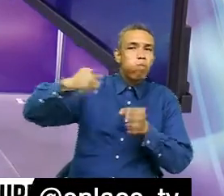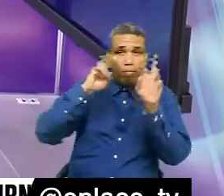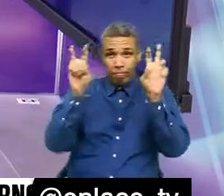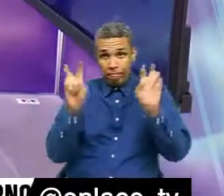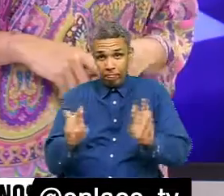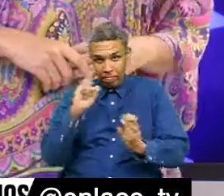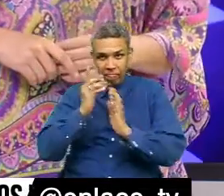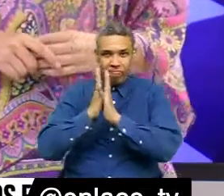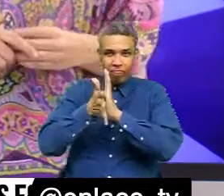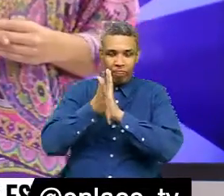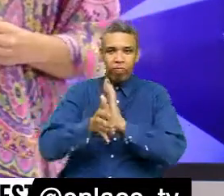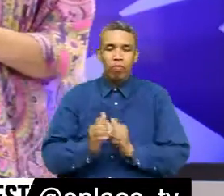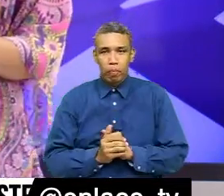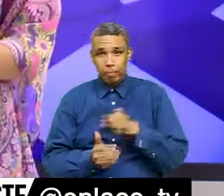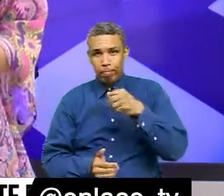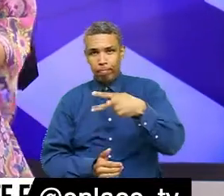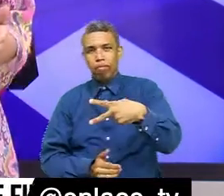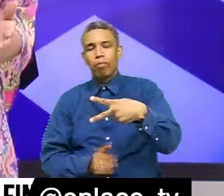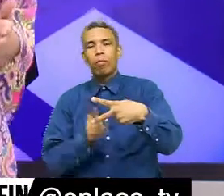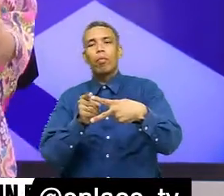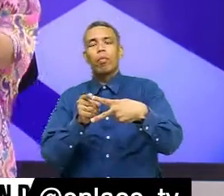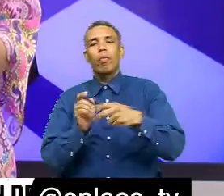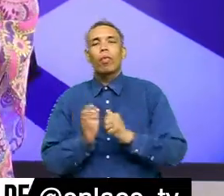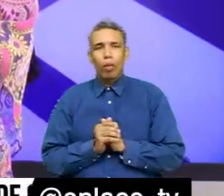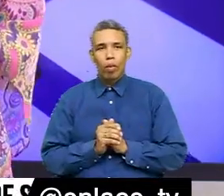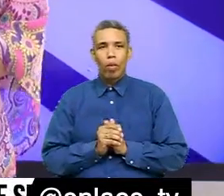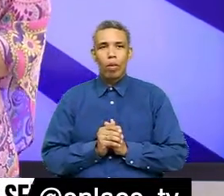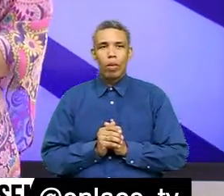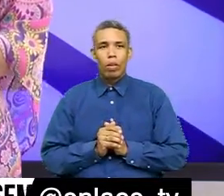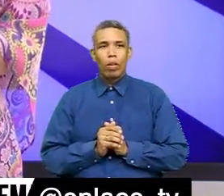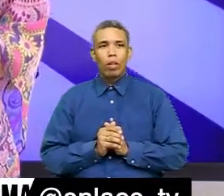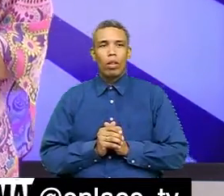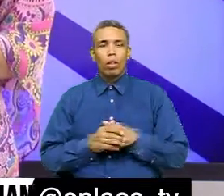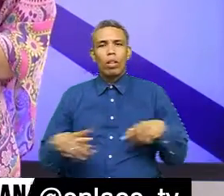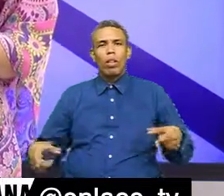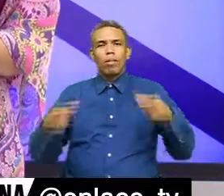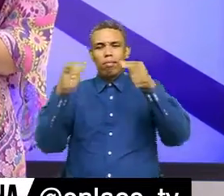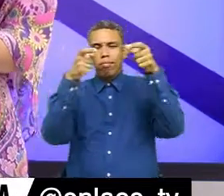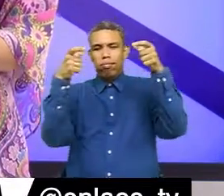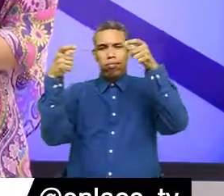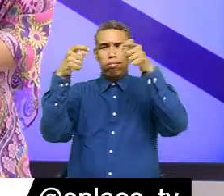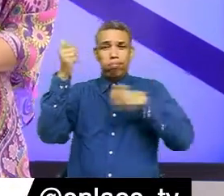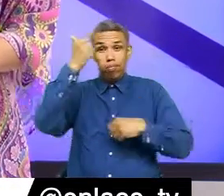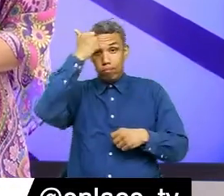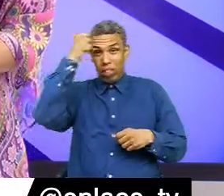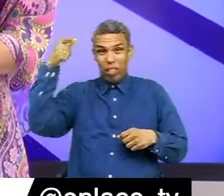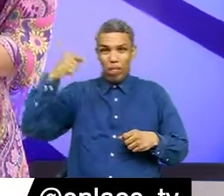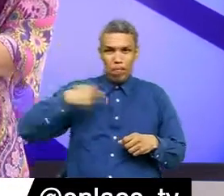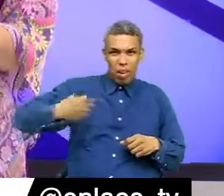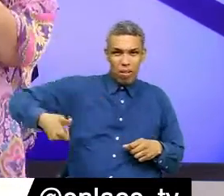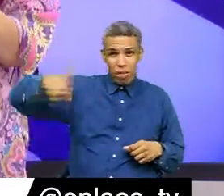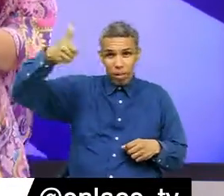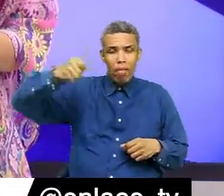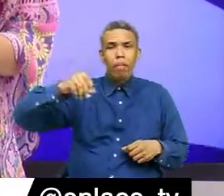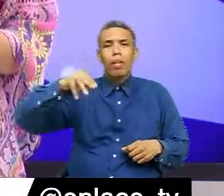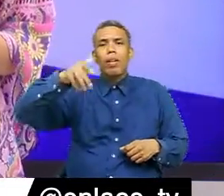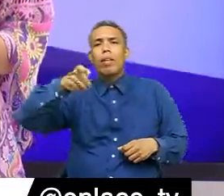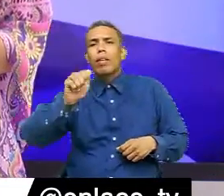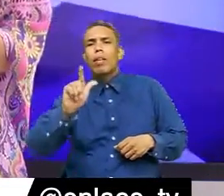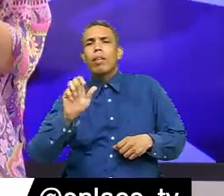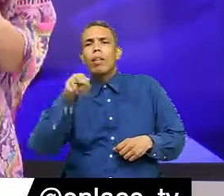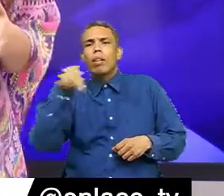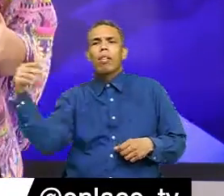titulares. Senador Juan Manuel Galán entregó un balance de lo que fue hoy la sesión a la Comisión de Seguimiento a la Ley de Víctimas en Barranca